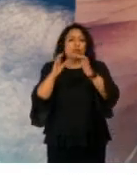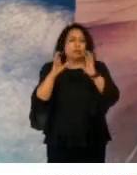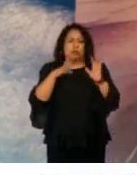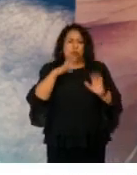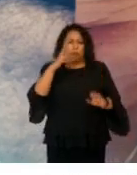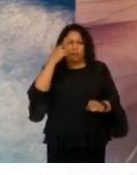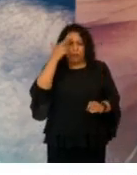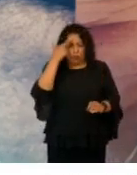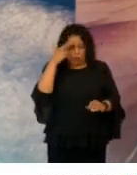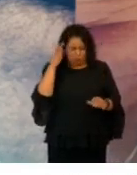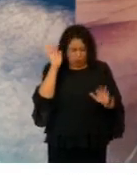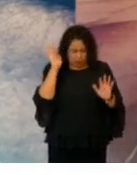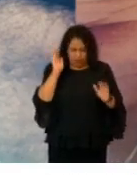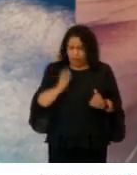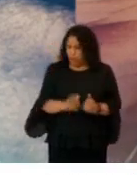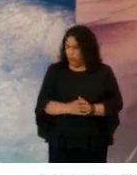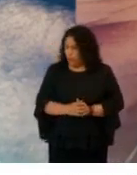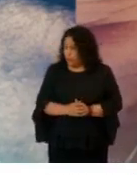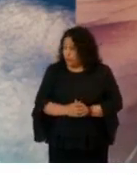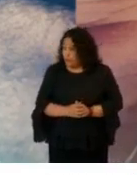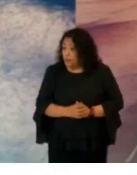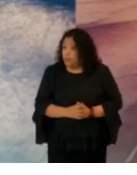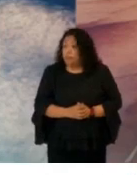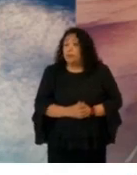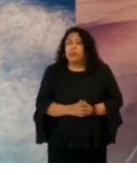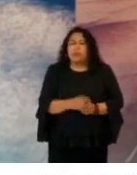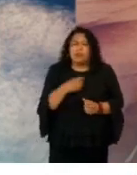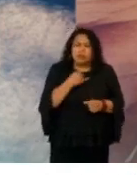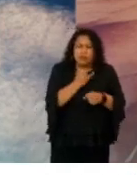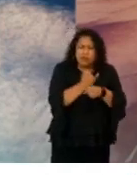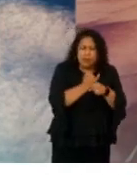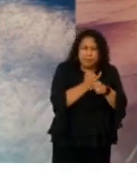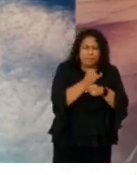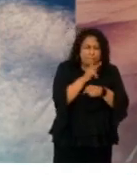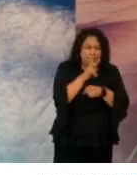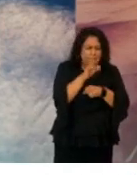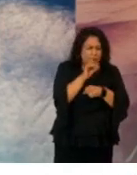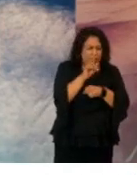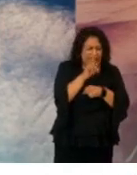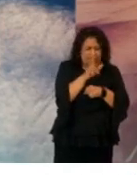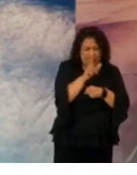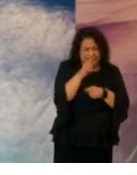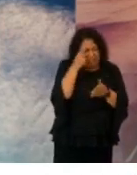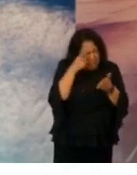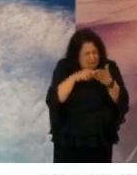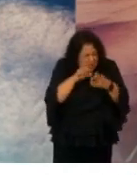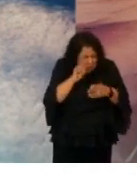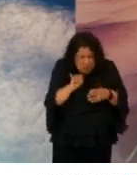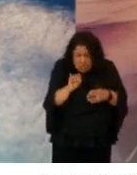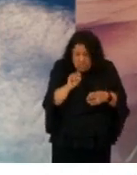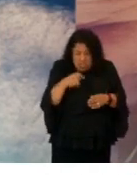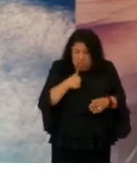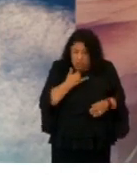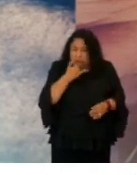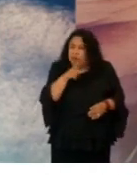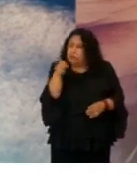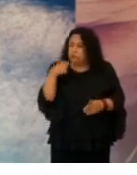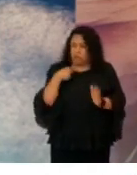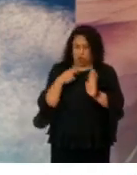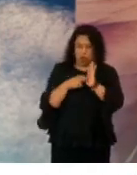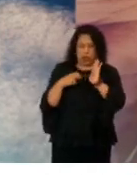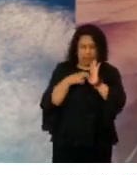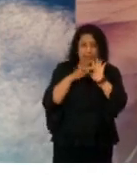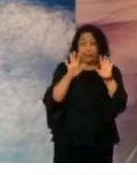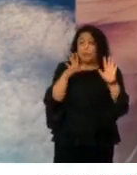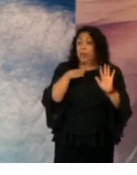si el estudio fue por Politics, estoy casi segura que sí, si no, por favor, que alguien me corrija, que hizo un